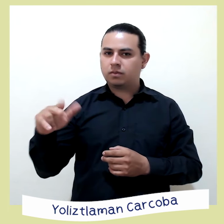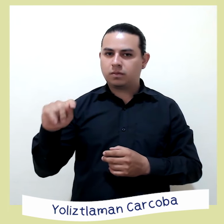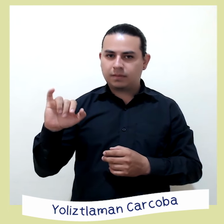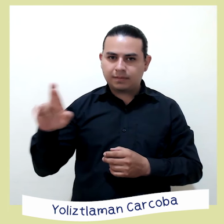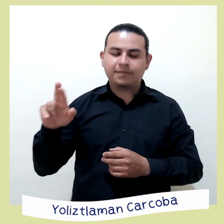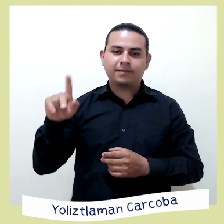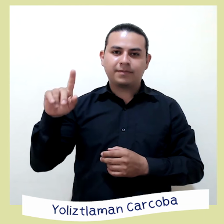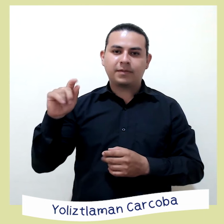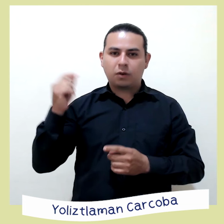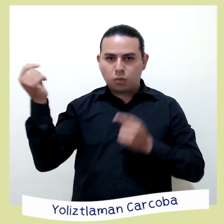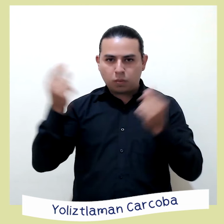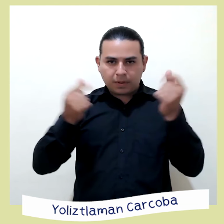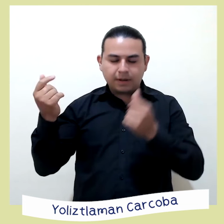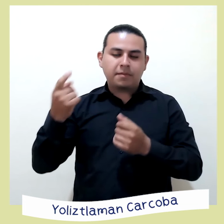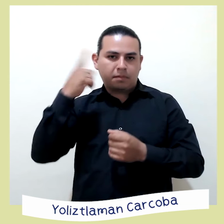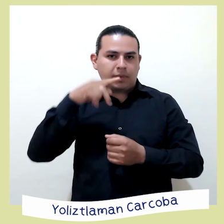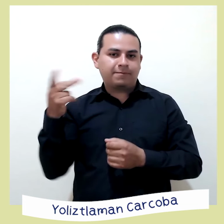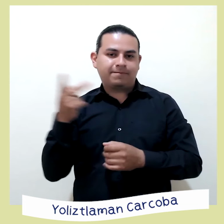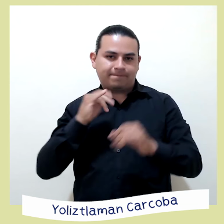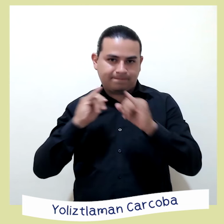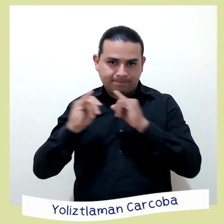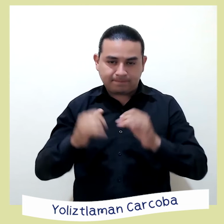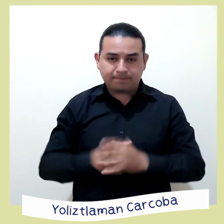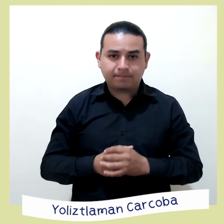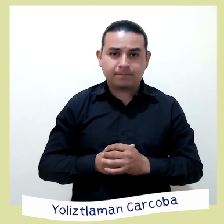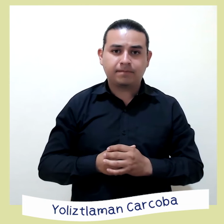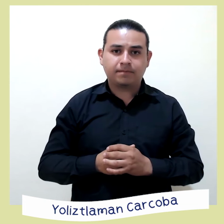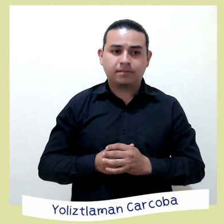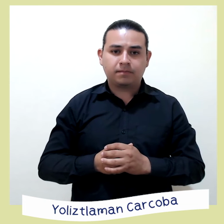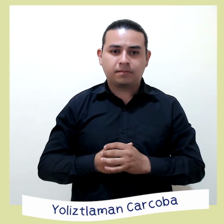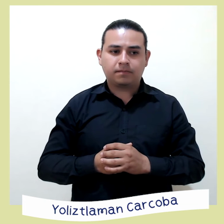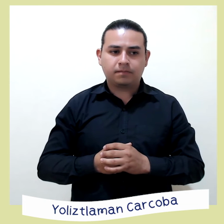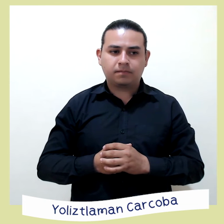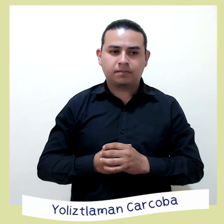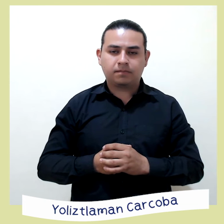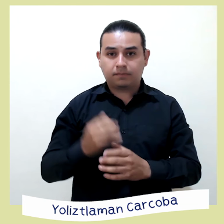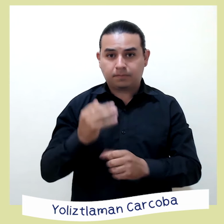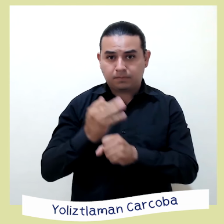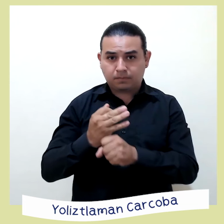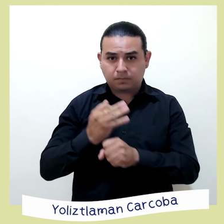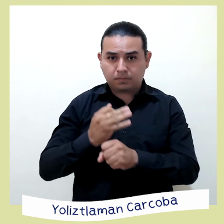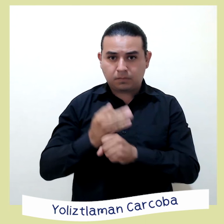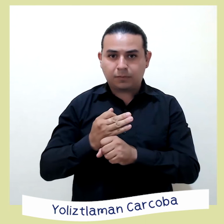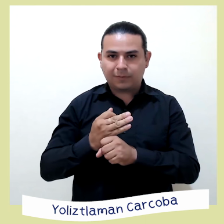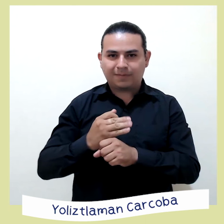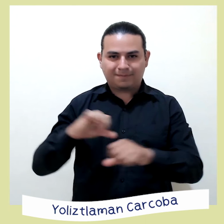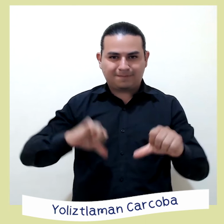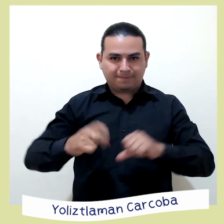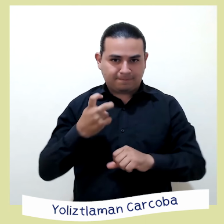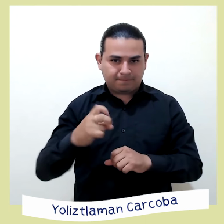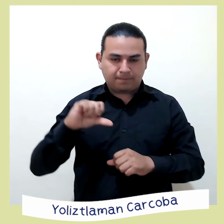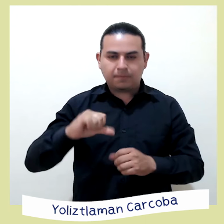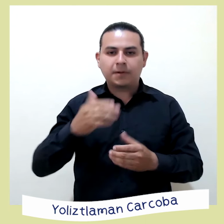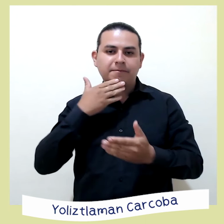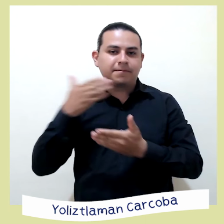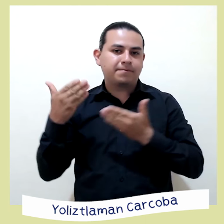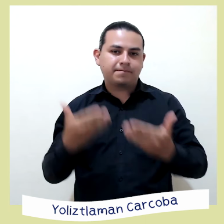Y también agradecemos la participación de Yolitztlamán Carcova y de Rubén Gautier en